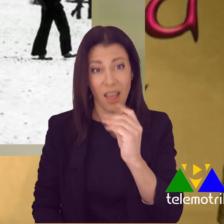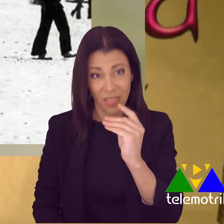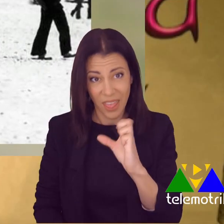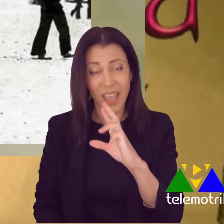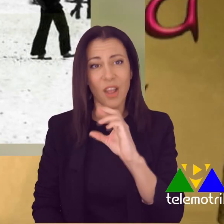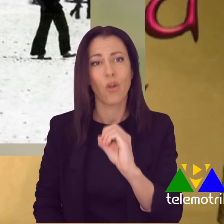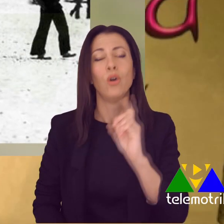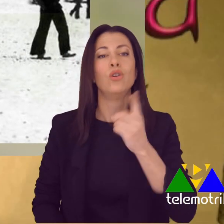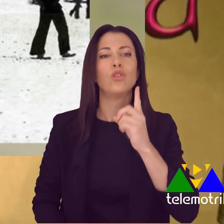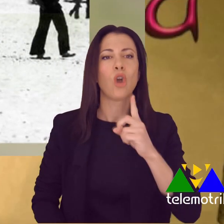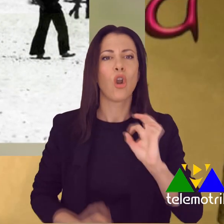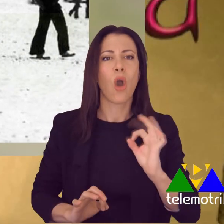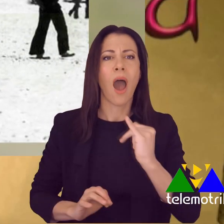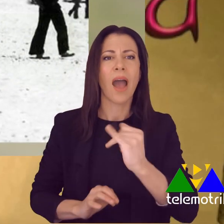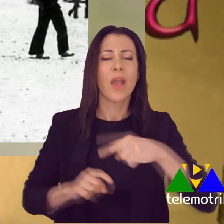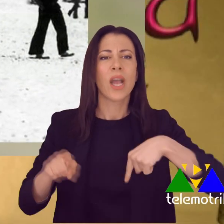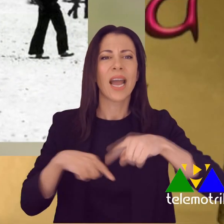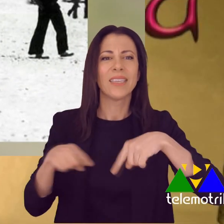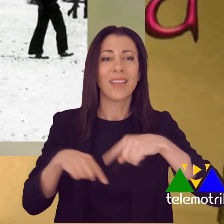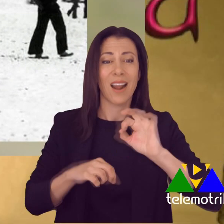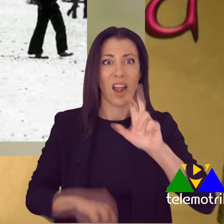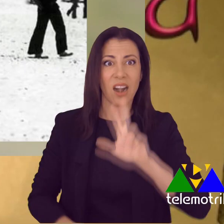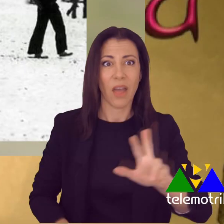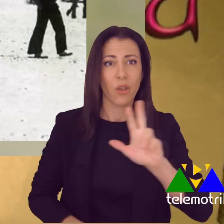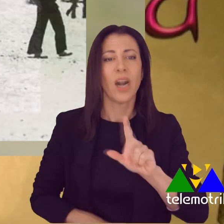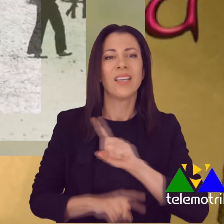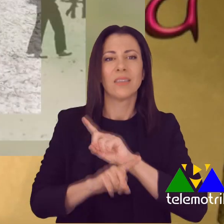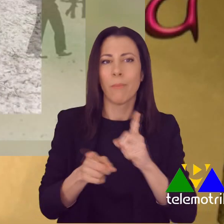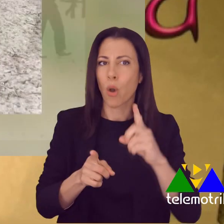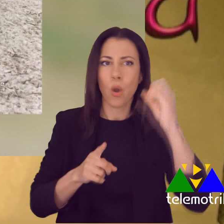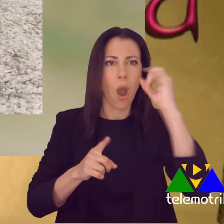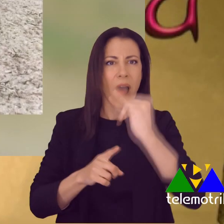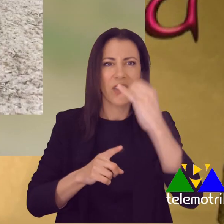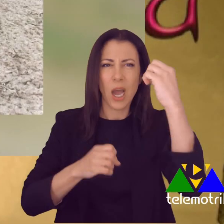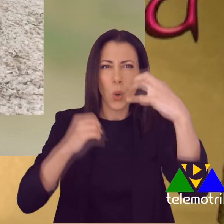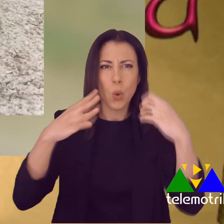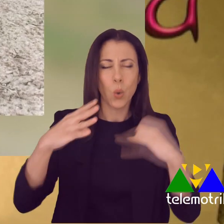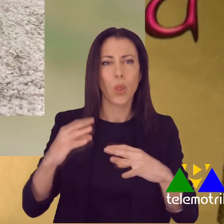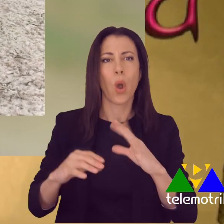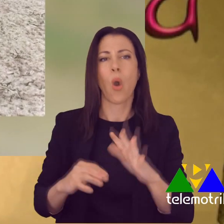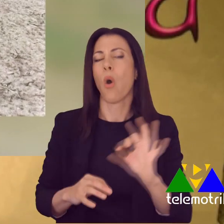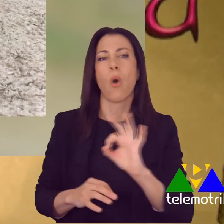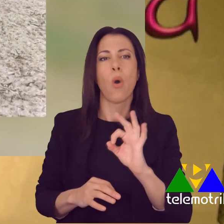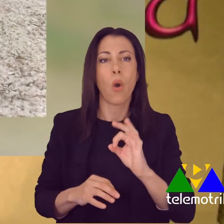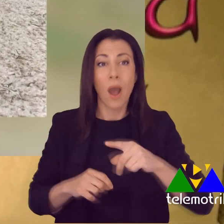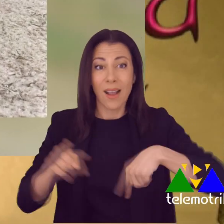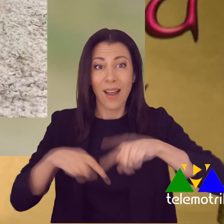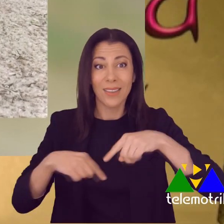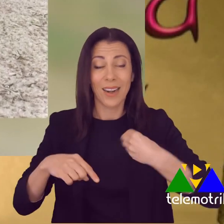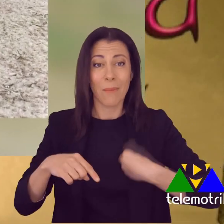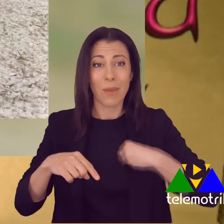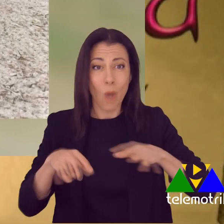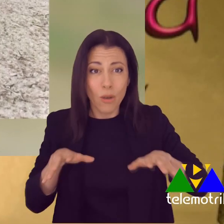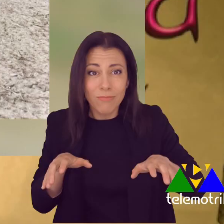carretera, que era carretera nacional, que además no se iluminó y no se medio urbanizó hasta bien entrado el